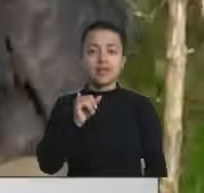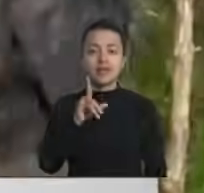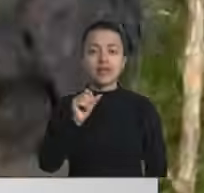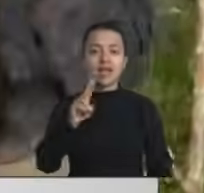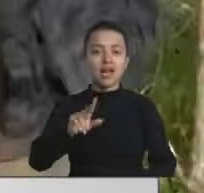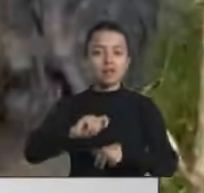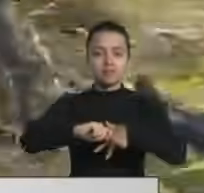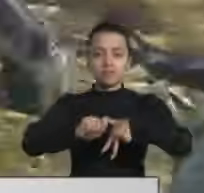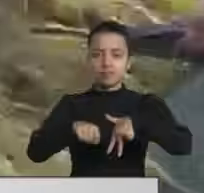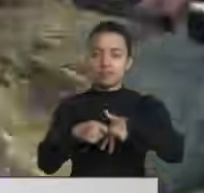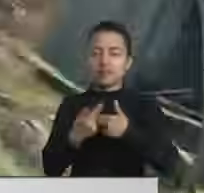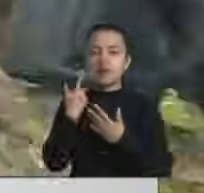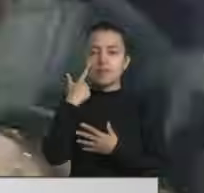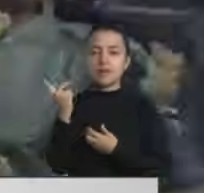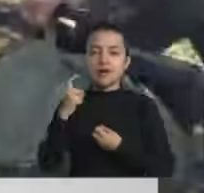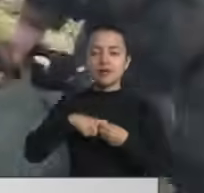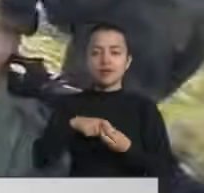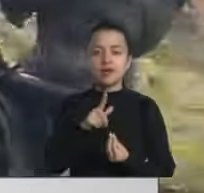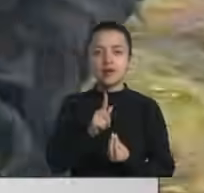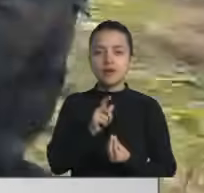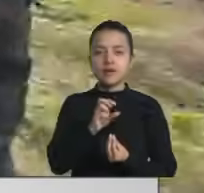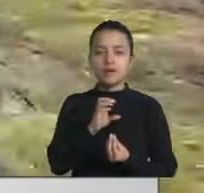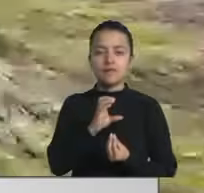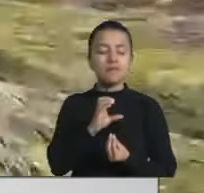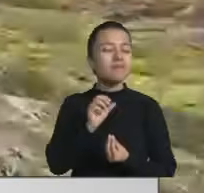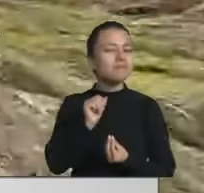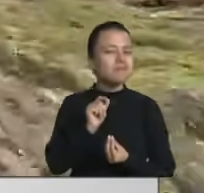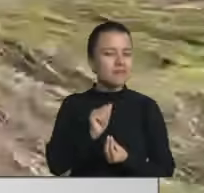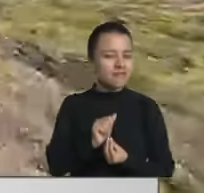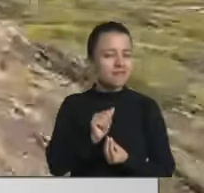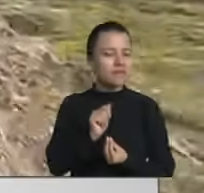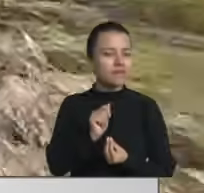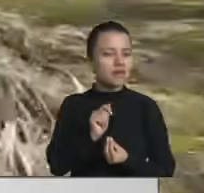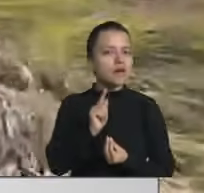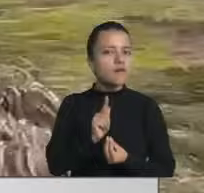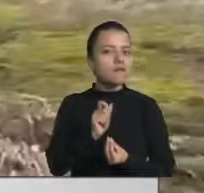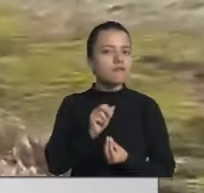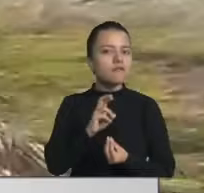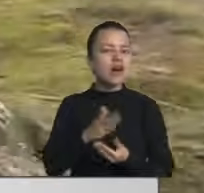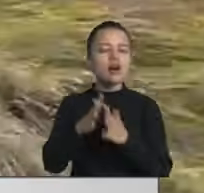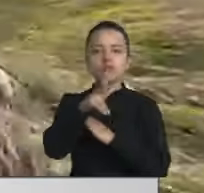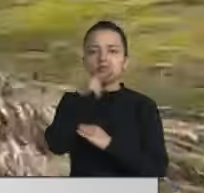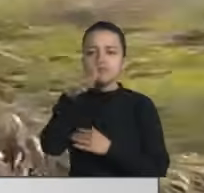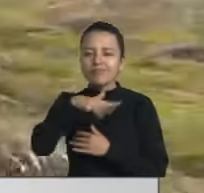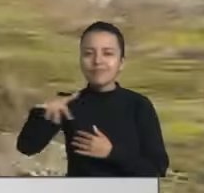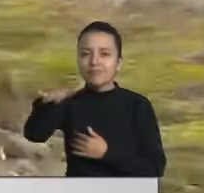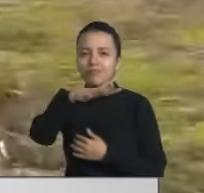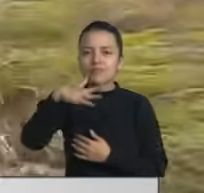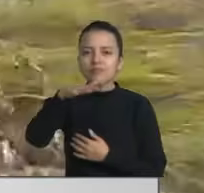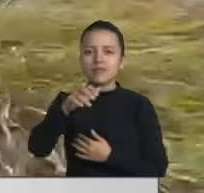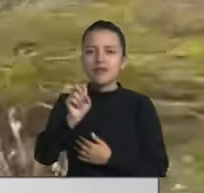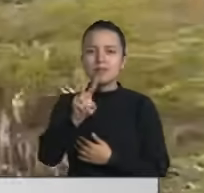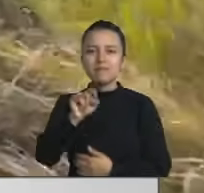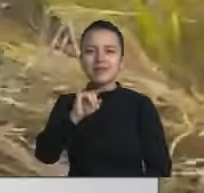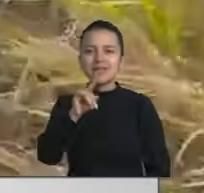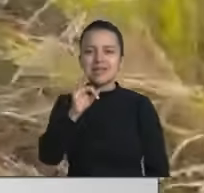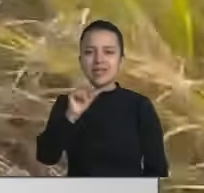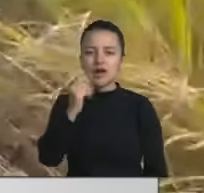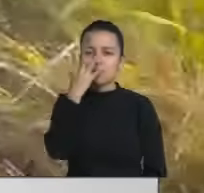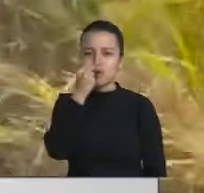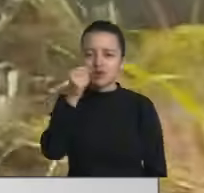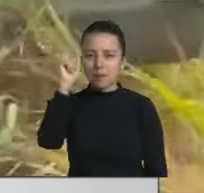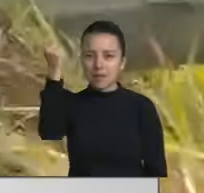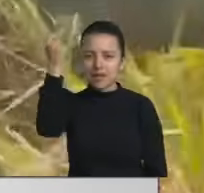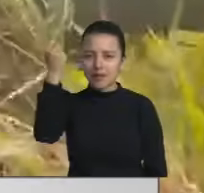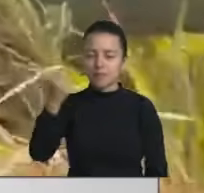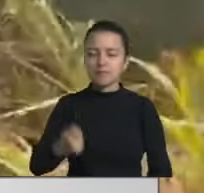de las FARC y de ser el responsable de ataques con explosivos a la fuerza pública, ocurrió en la vereda de la cooperativa del municipio de Vistahermosa Meta. José Eduardo